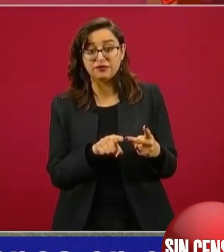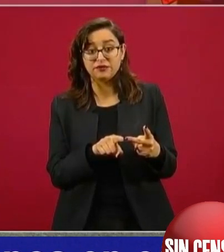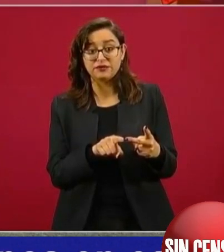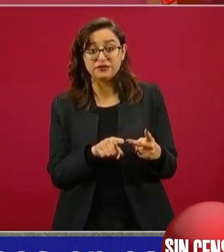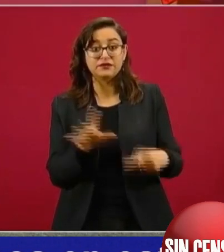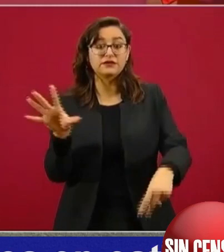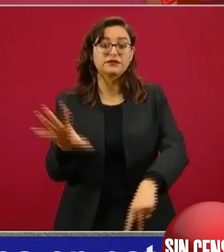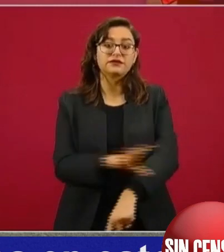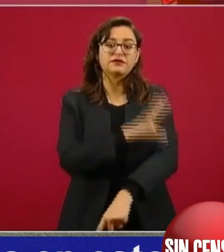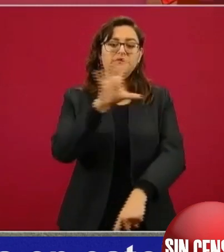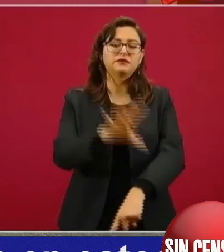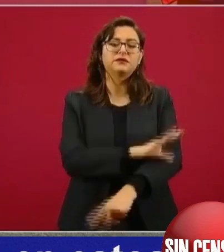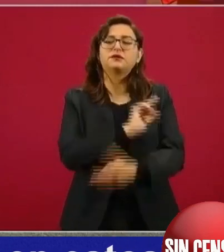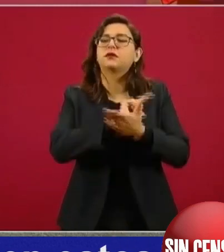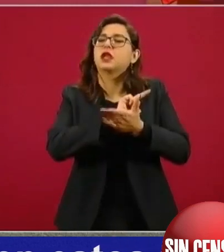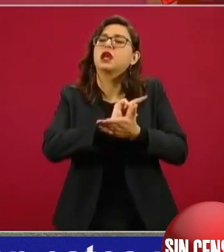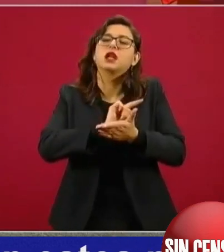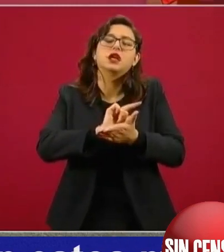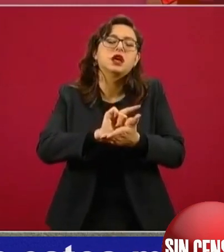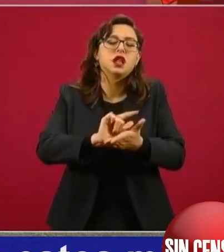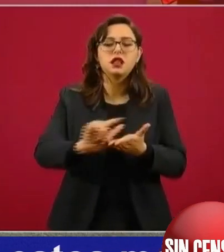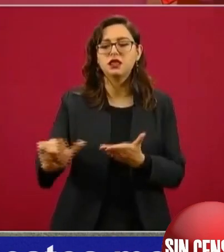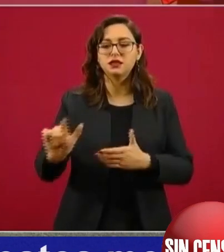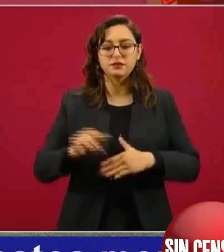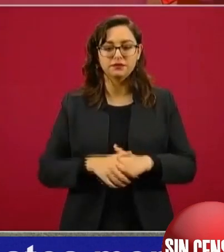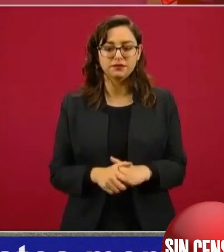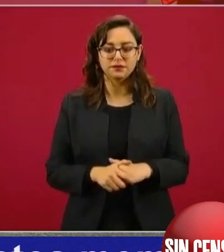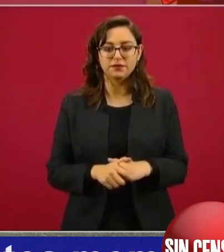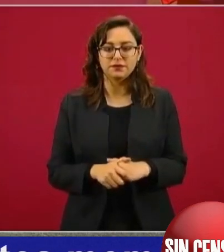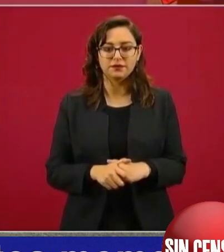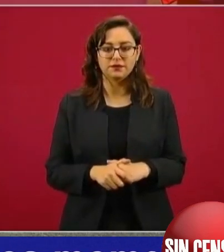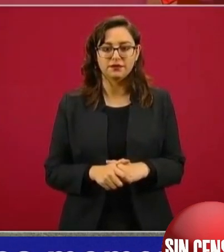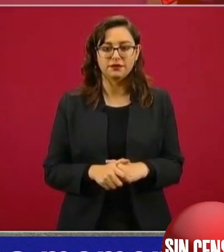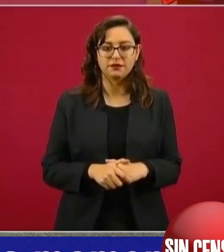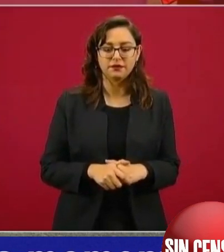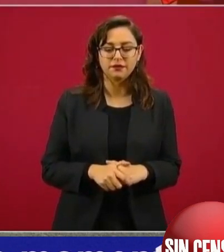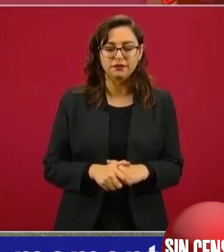energías limpias. Se vuelven estos